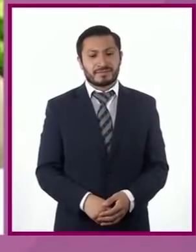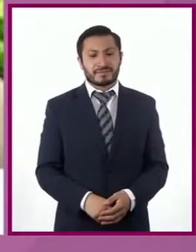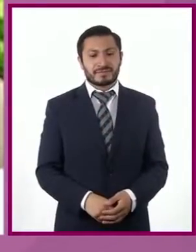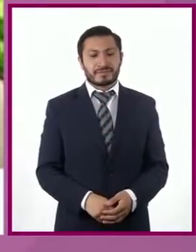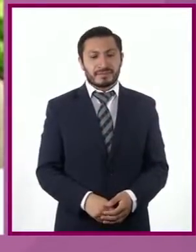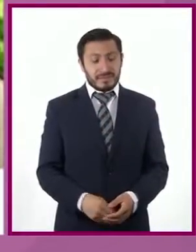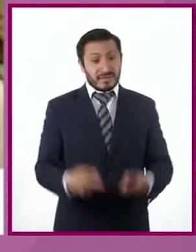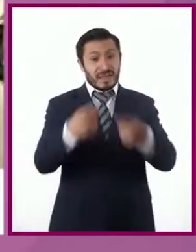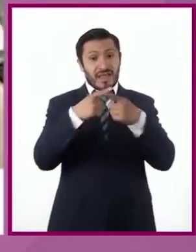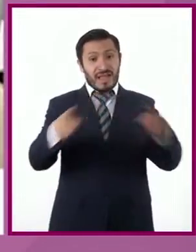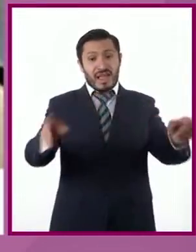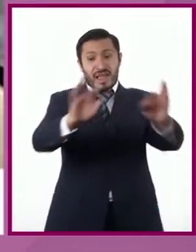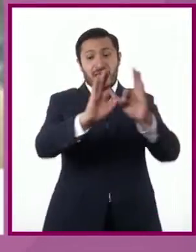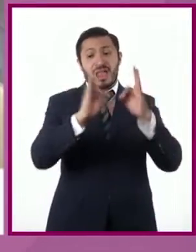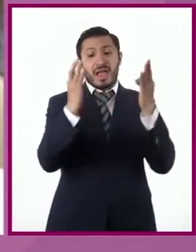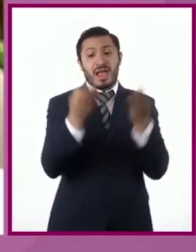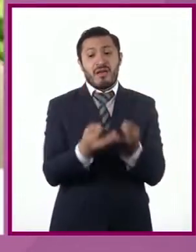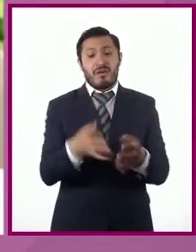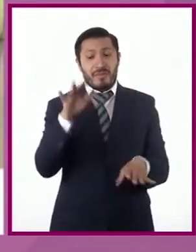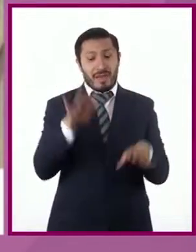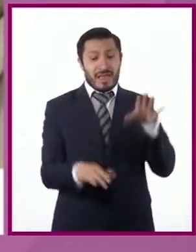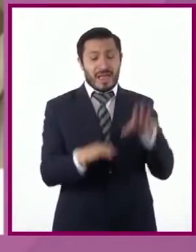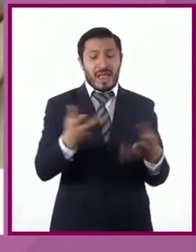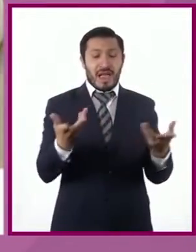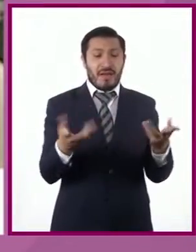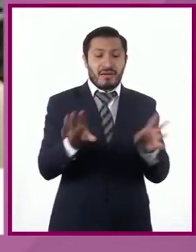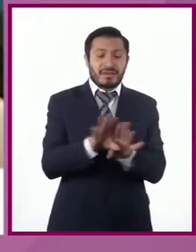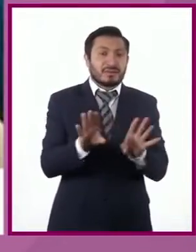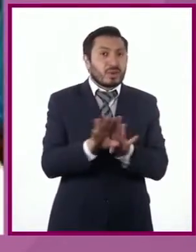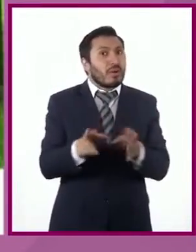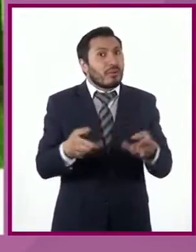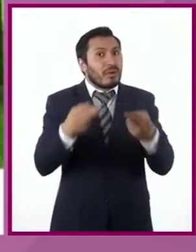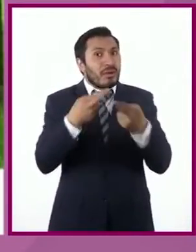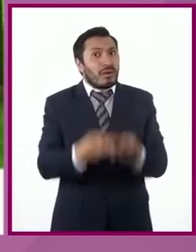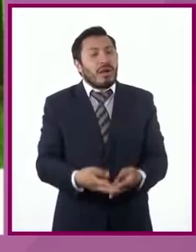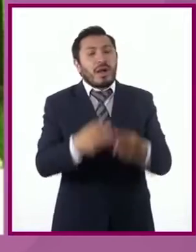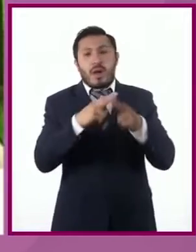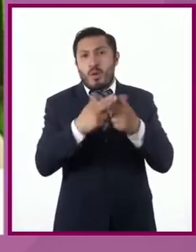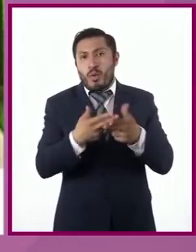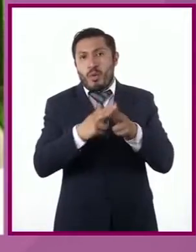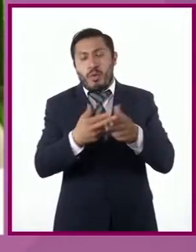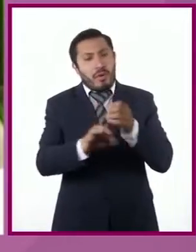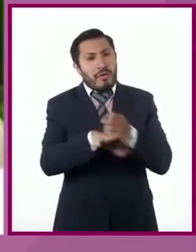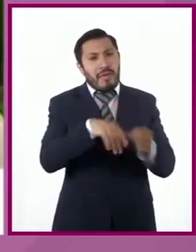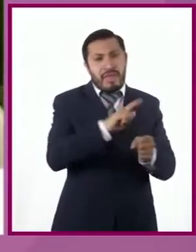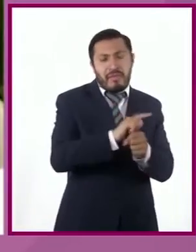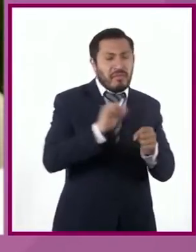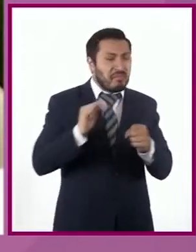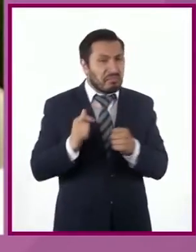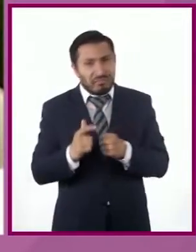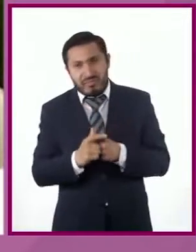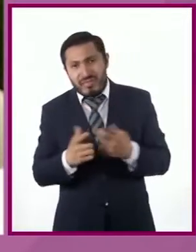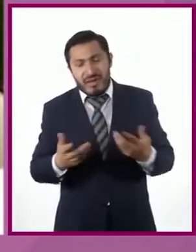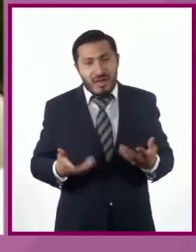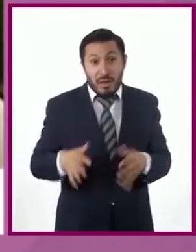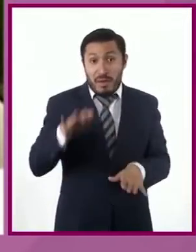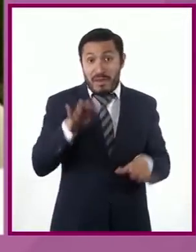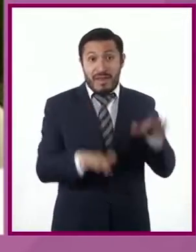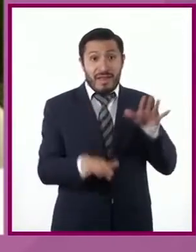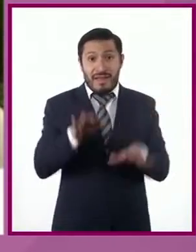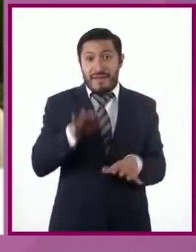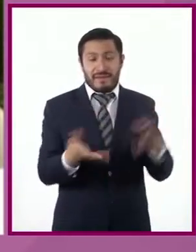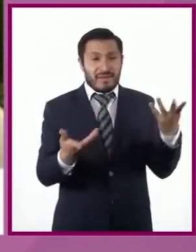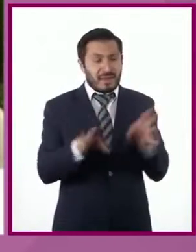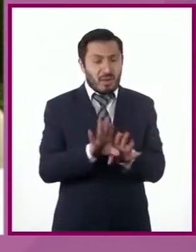de diferentes maneras, muchas veces o se quedan los huesos de algún animal o de alguna criatura, o a veces